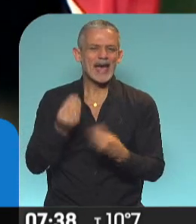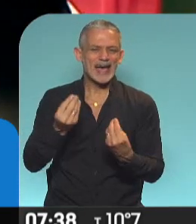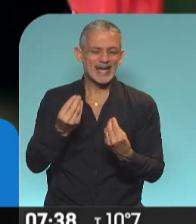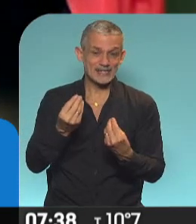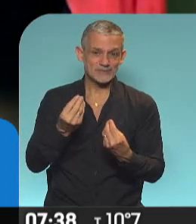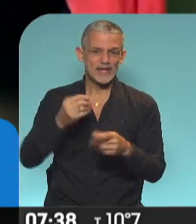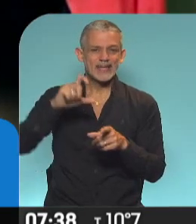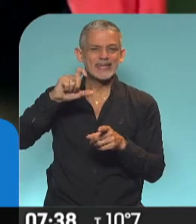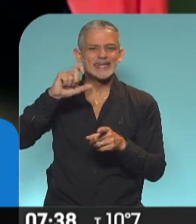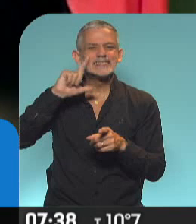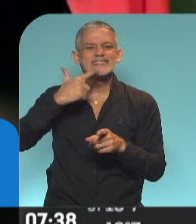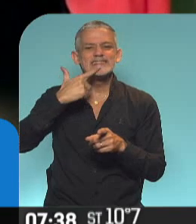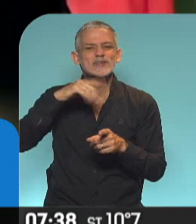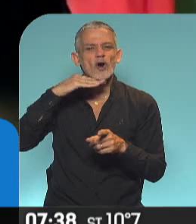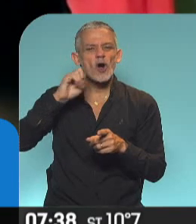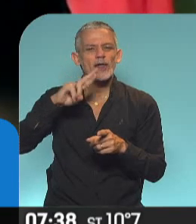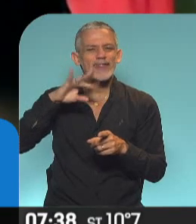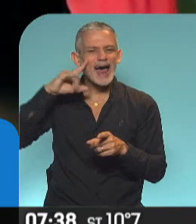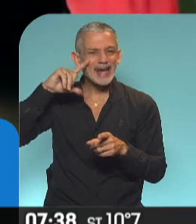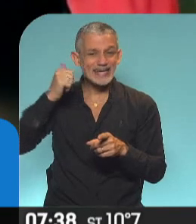anexar Cisjordania. Claro. Había un plan de